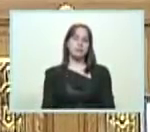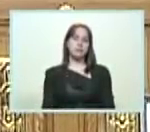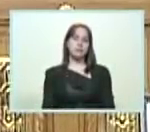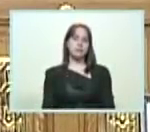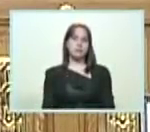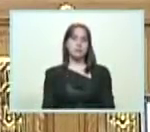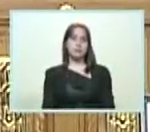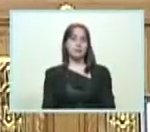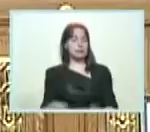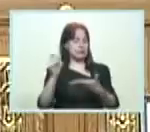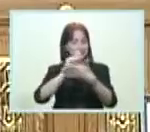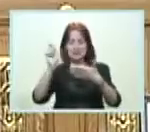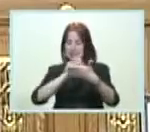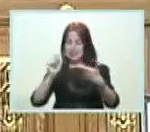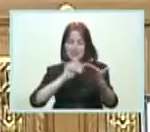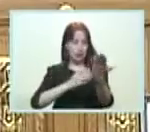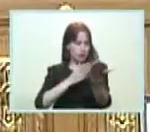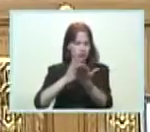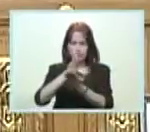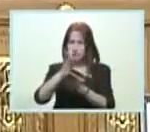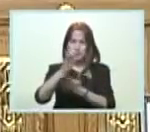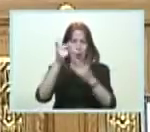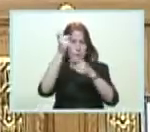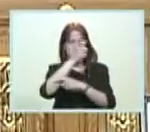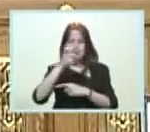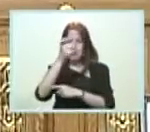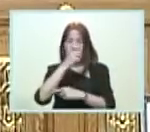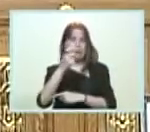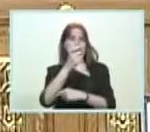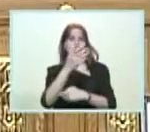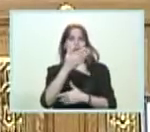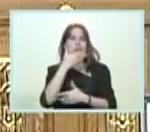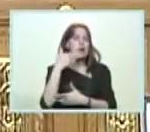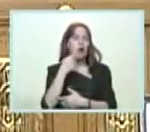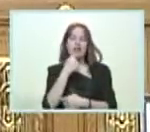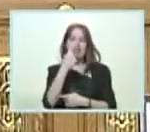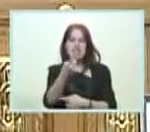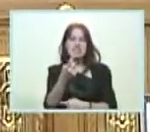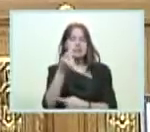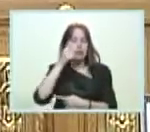Nos lanzamos por los caminos de Venezuela a decirle al pueblo: